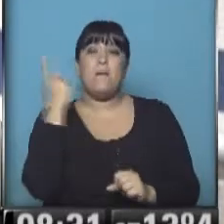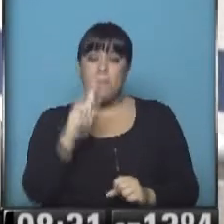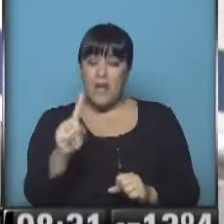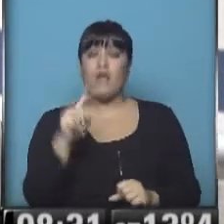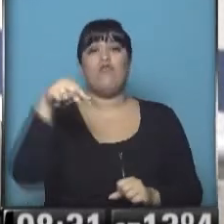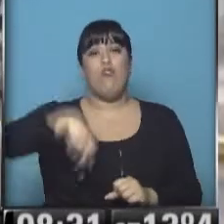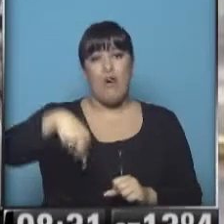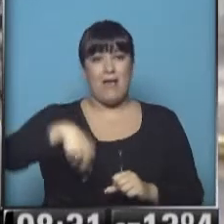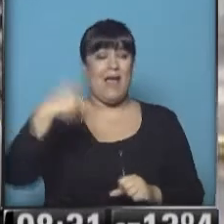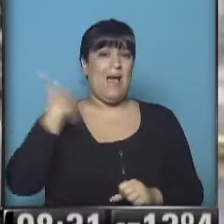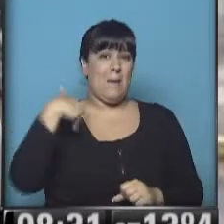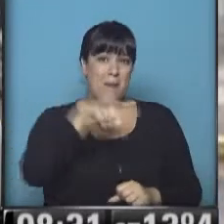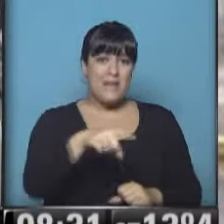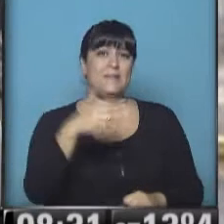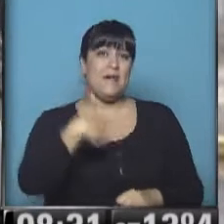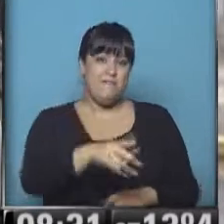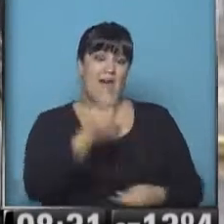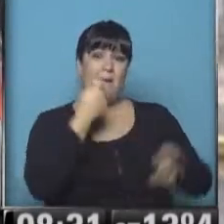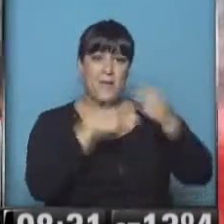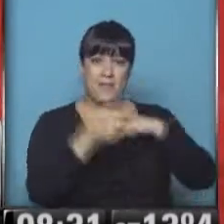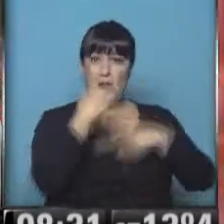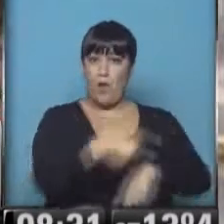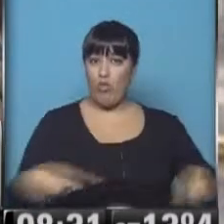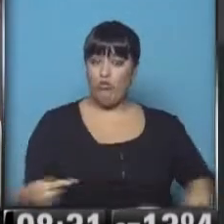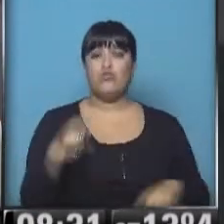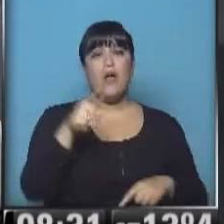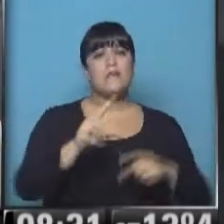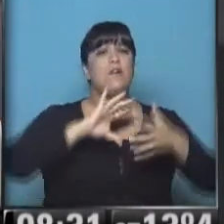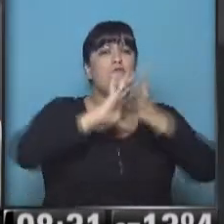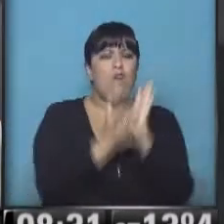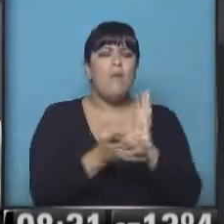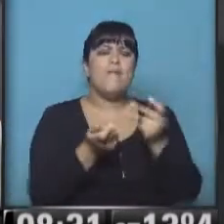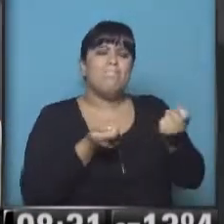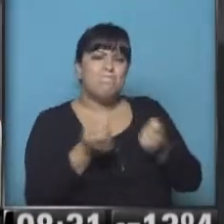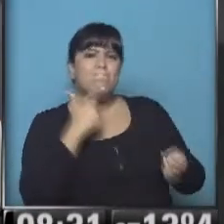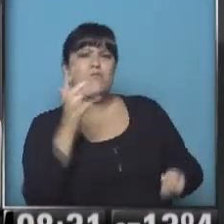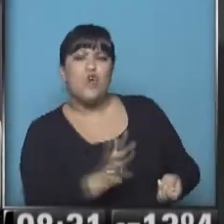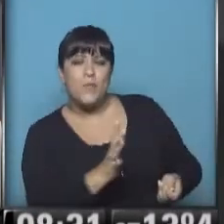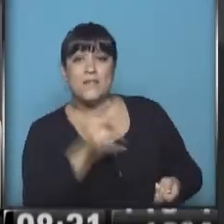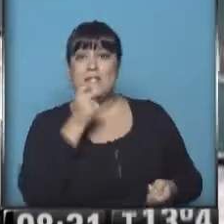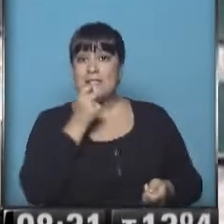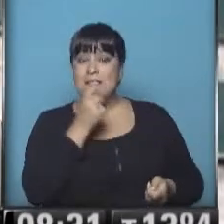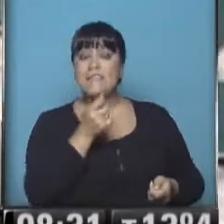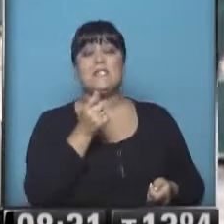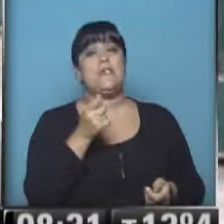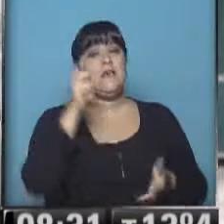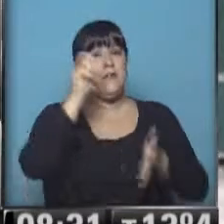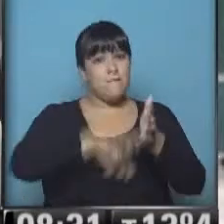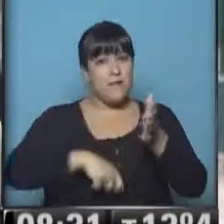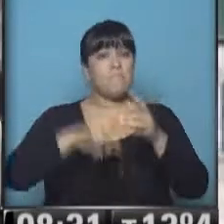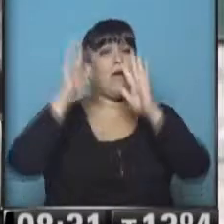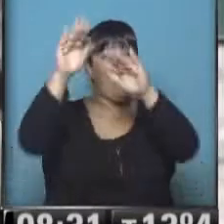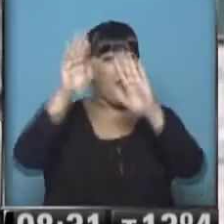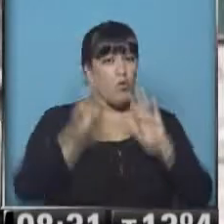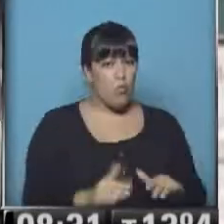donde va a vender este producto este tipo de operaciones lleva a la sospecha de que bueno si son operaciones intrafirma se estarán declarando los